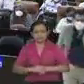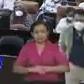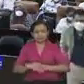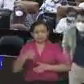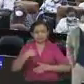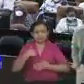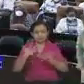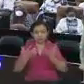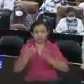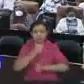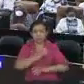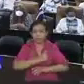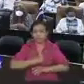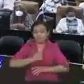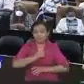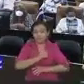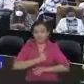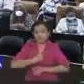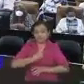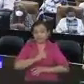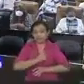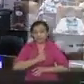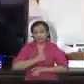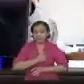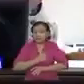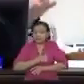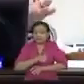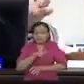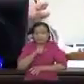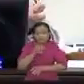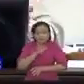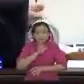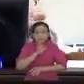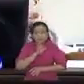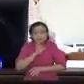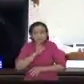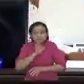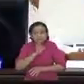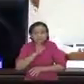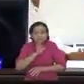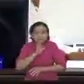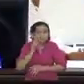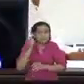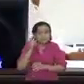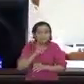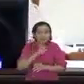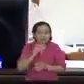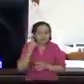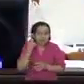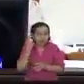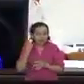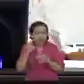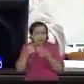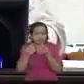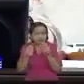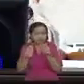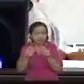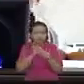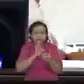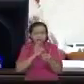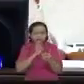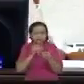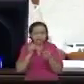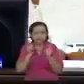Entonces yo quiero pedirles disculpas a ustedes por haber otorgado la palabra y oír un poco de sandeces, pues. Porque a mí me parece que es